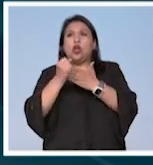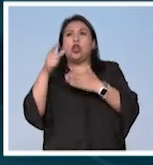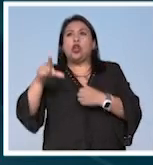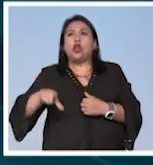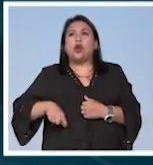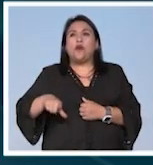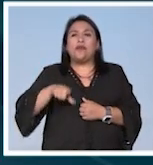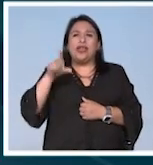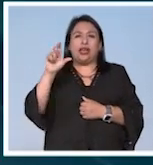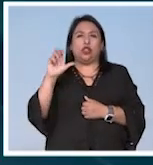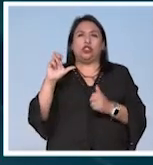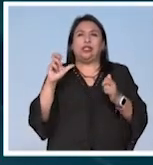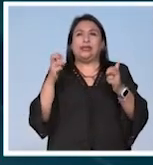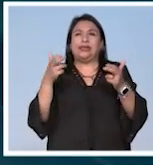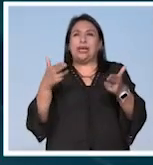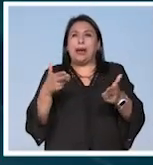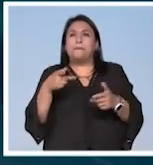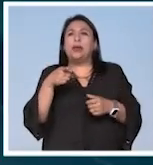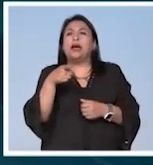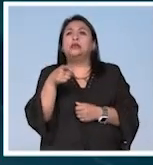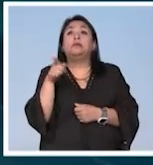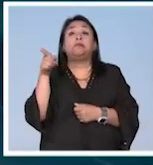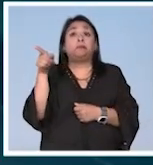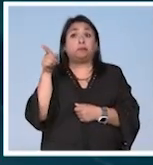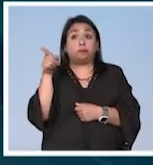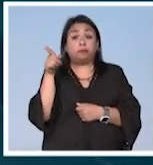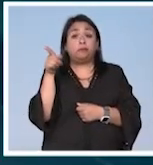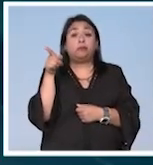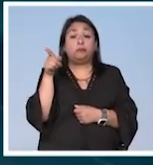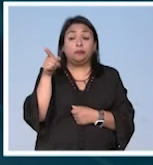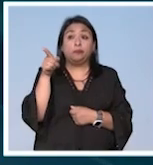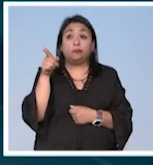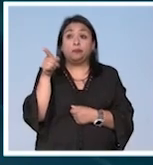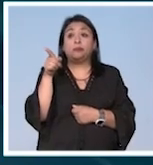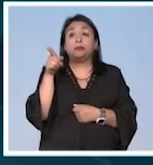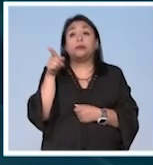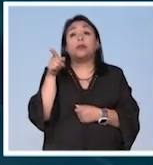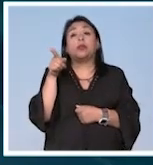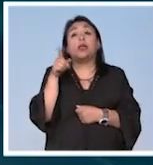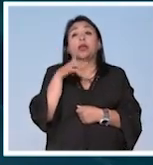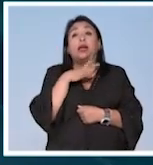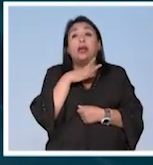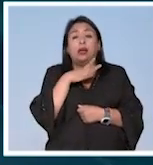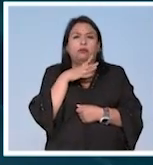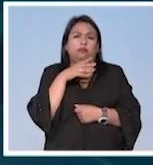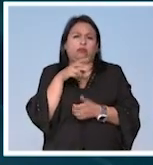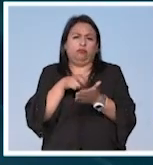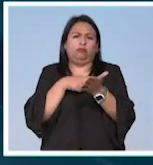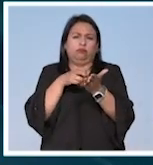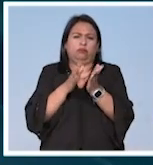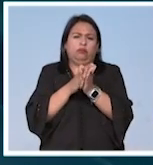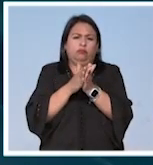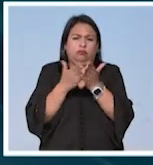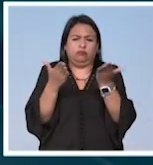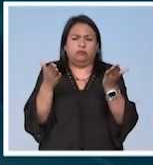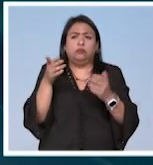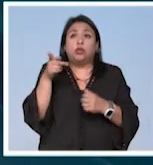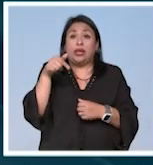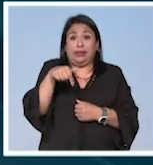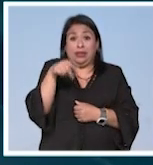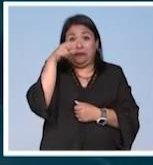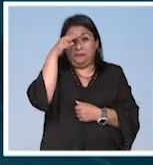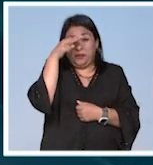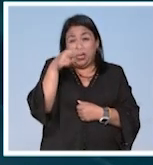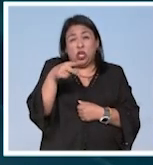gobierno allá en Chiapas y allá es donde se se se editó el libro pues y aquí en